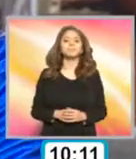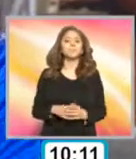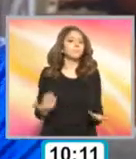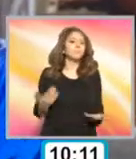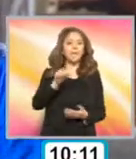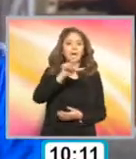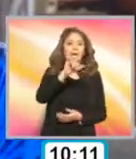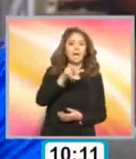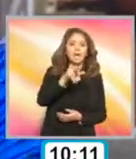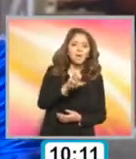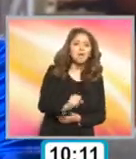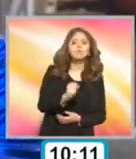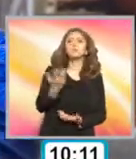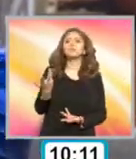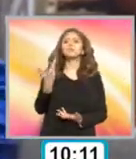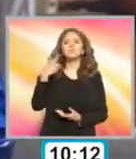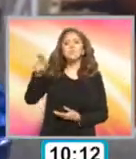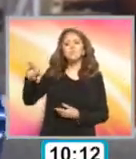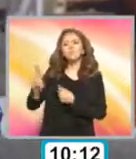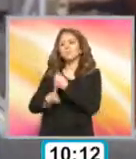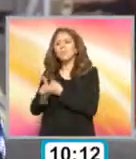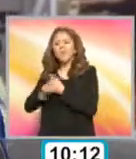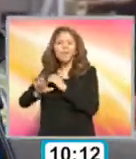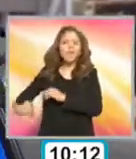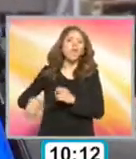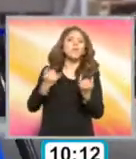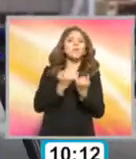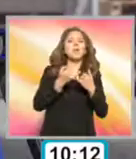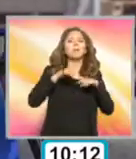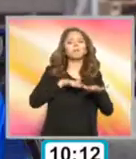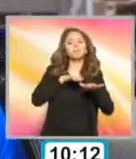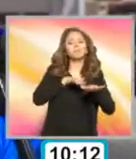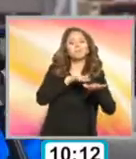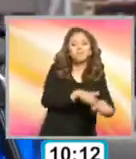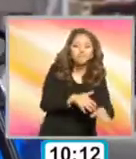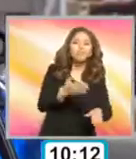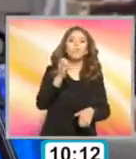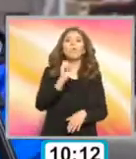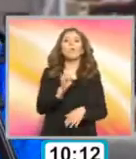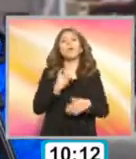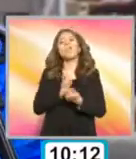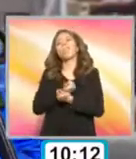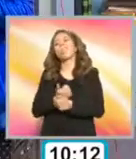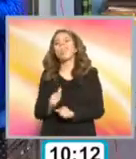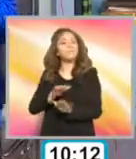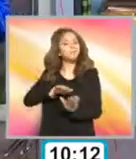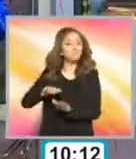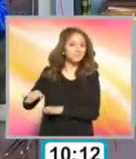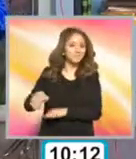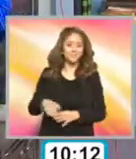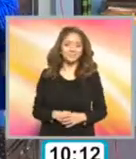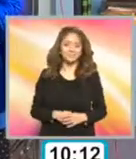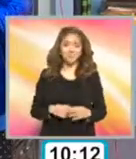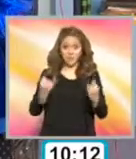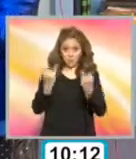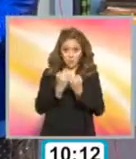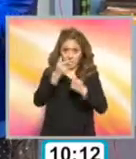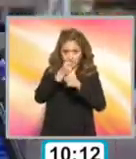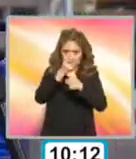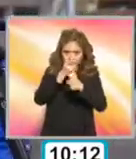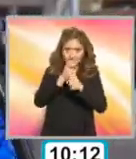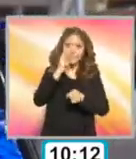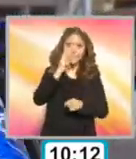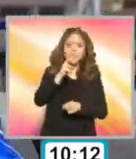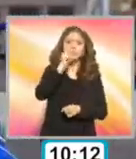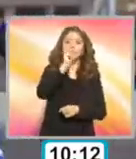ajenos al mal rato, somos ajenos al tráfico, somos ajenos al aburrimiento. Al aburrimiento. Y invitarlos a todos que se metan a nuestro canal de